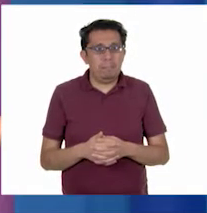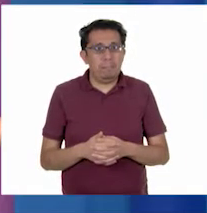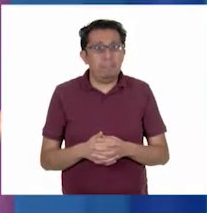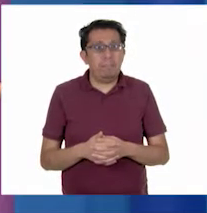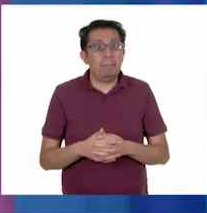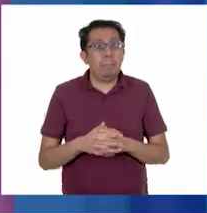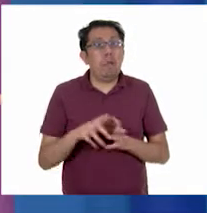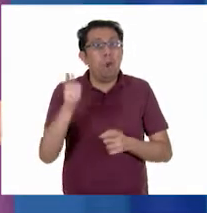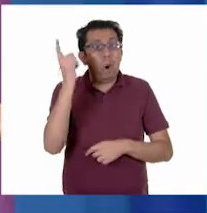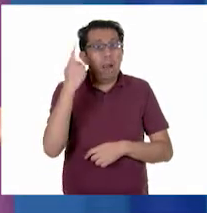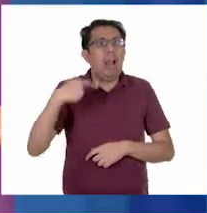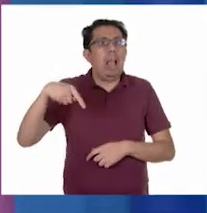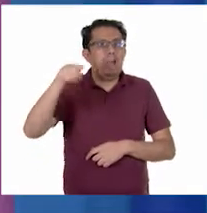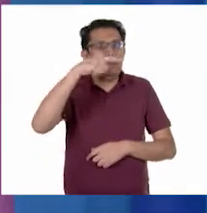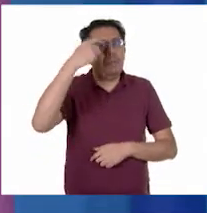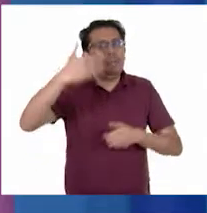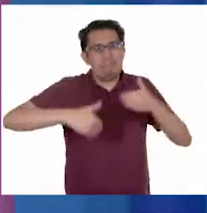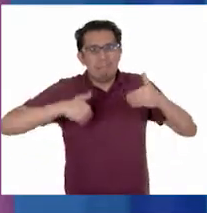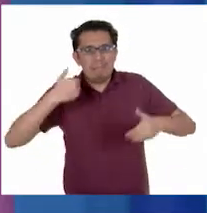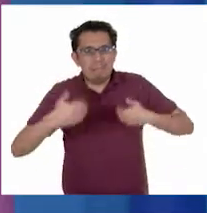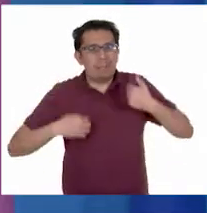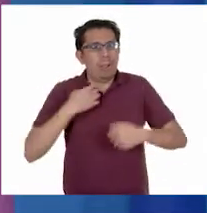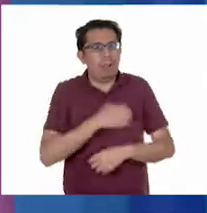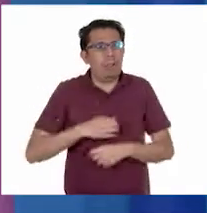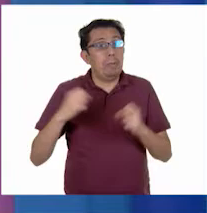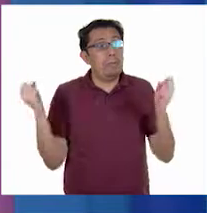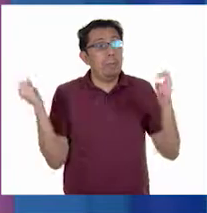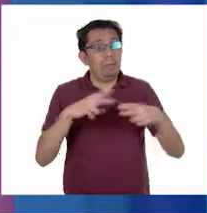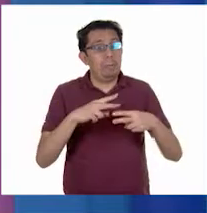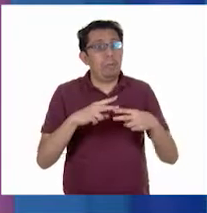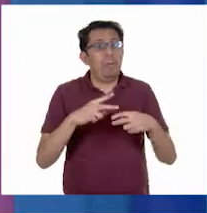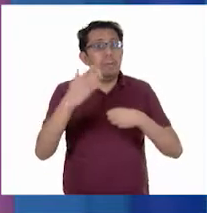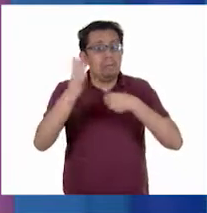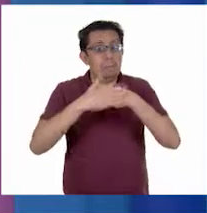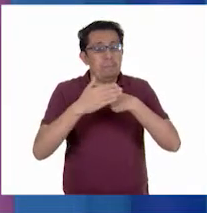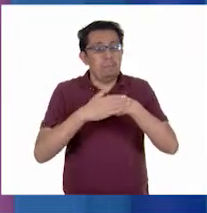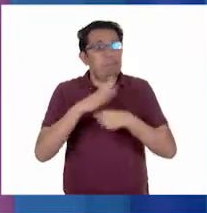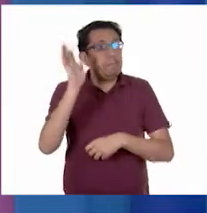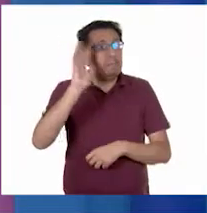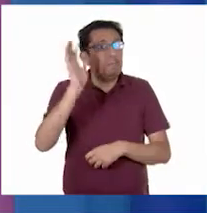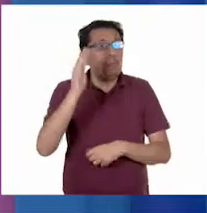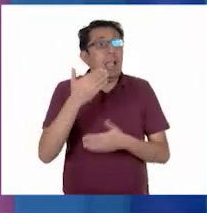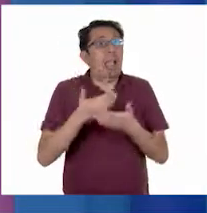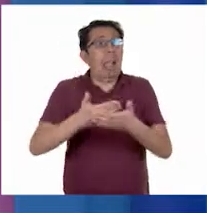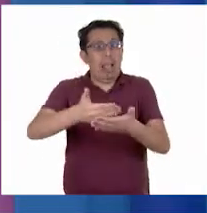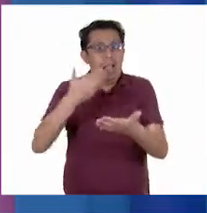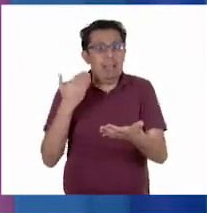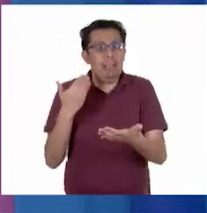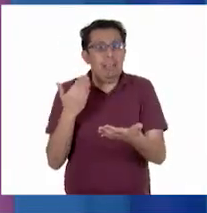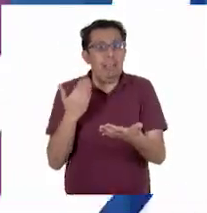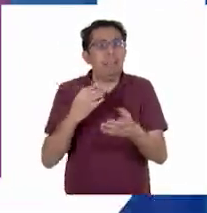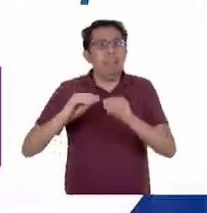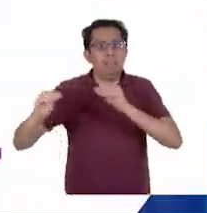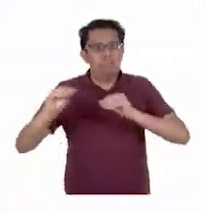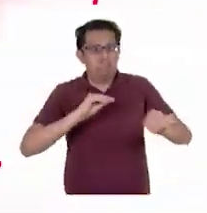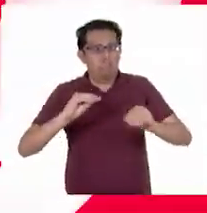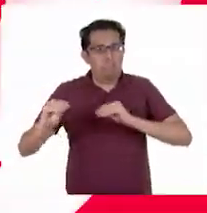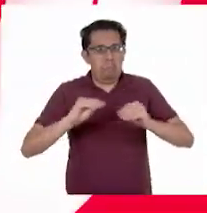Espero lo hayan disfrutado tanto como nosotros. Nos vemos. Hasta la próxima. Pero antes, a movernos un